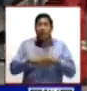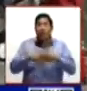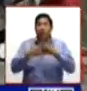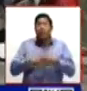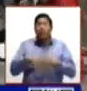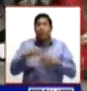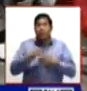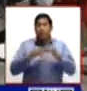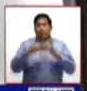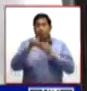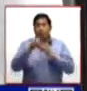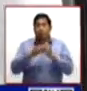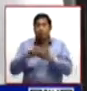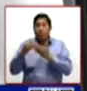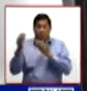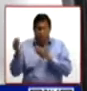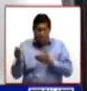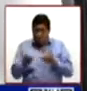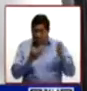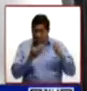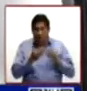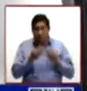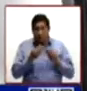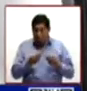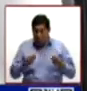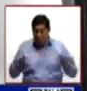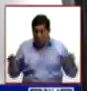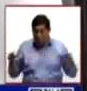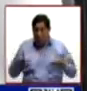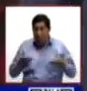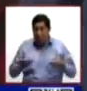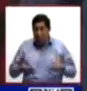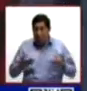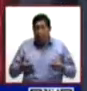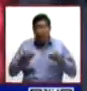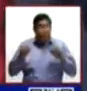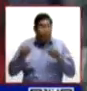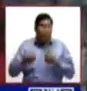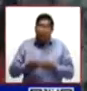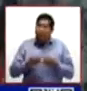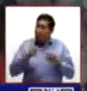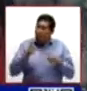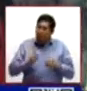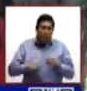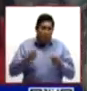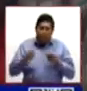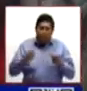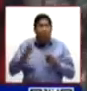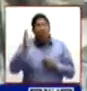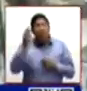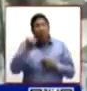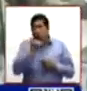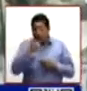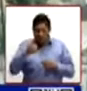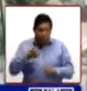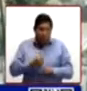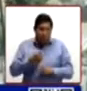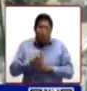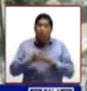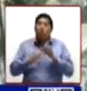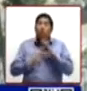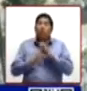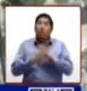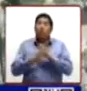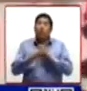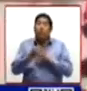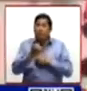estaba transportando plastoformos, lamentablemente pierde el control del motorizado. Presumimos que es por una falla mecánica. Se va a